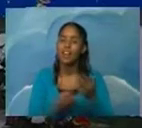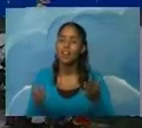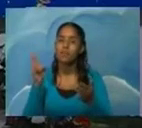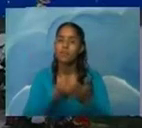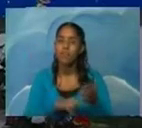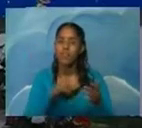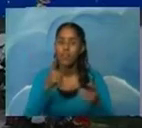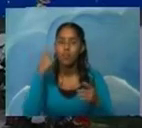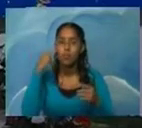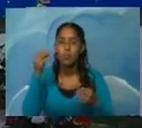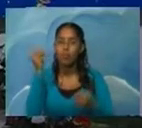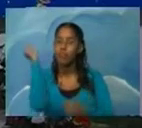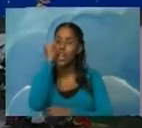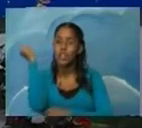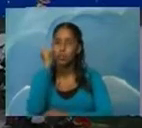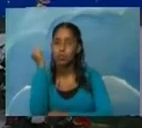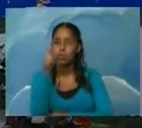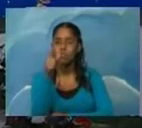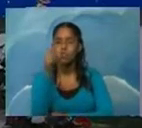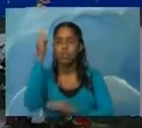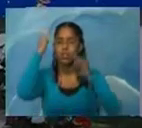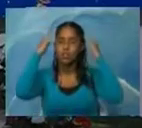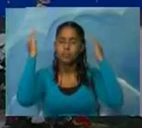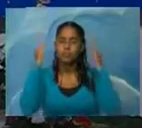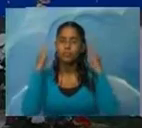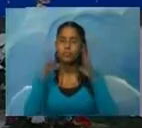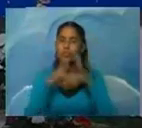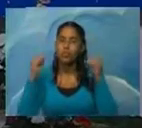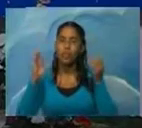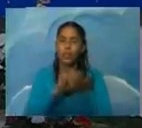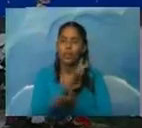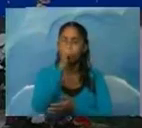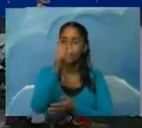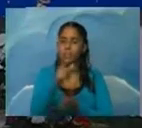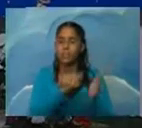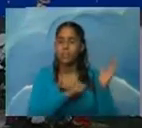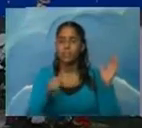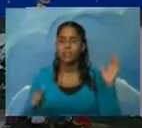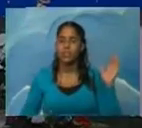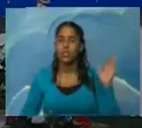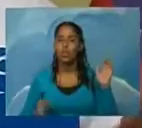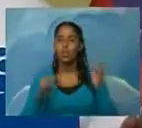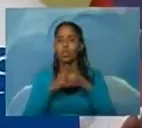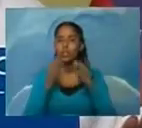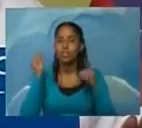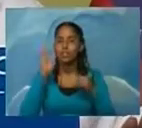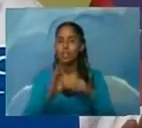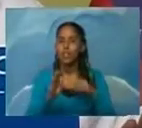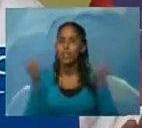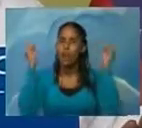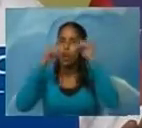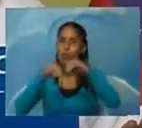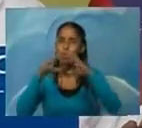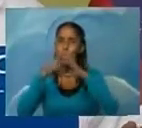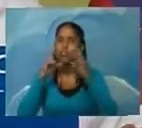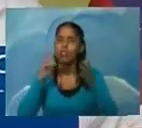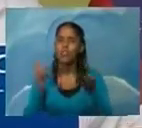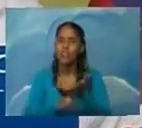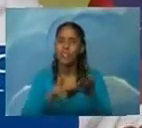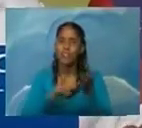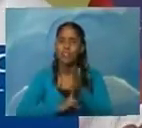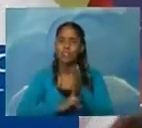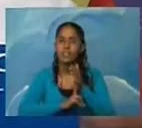señor. Hay que tomar conciencia. Sí. Toda la gloria sea para el Señor. Amén. Cielito, ¿estás de acuerdo de verdad, de